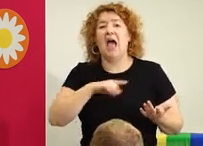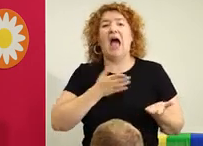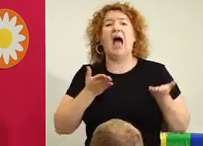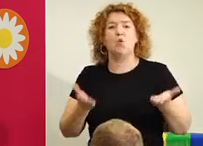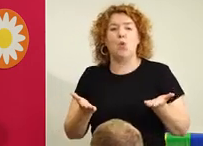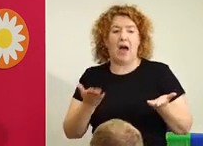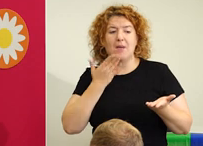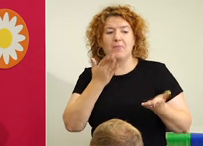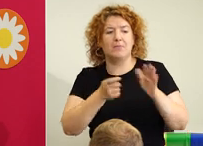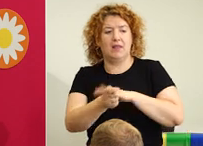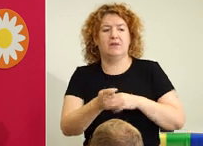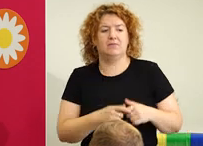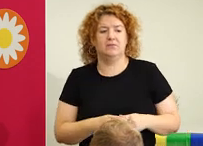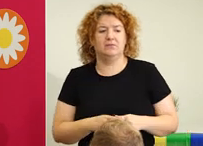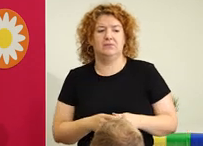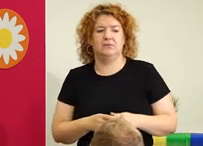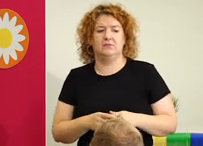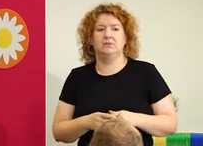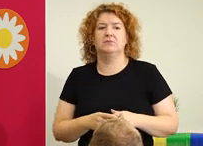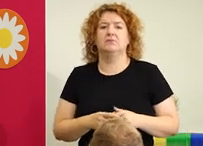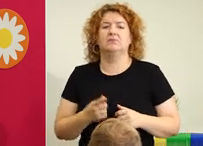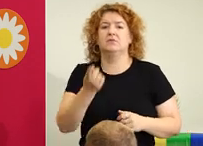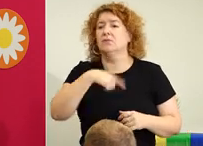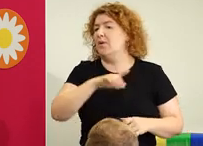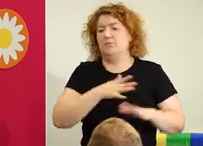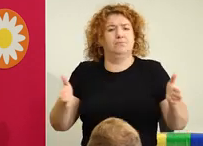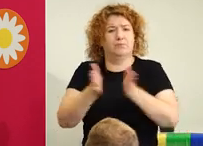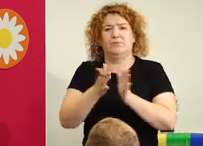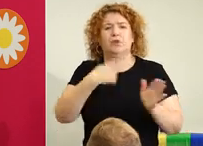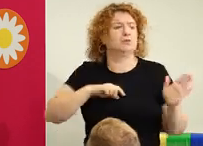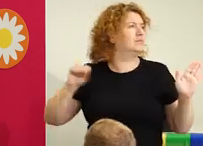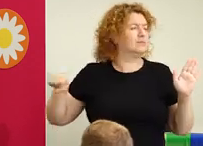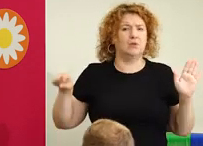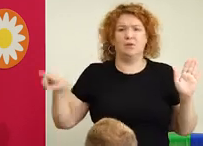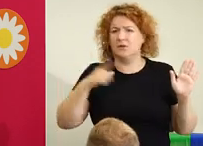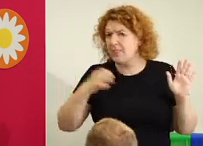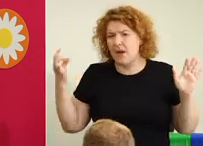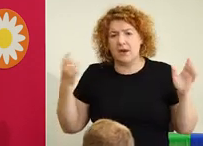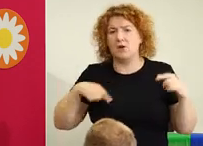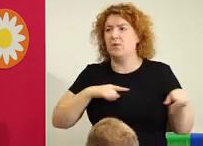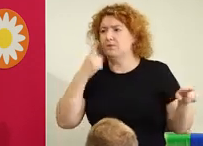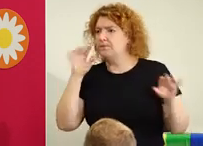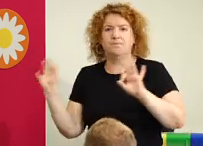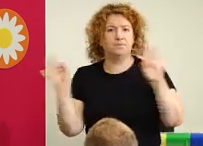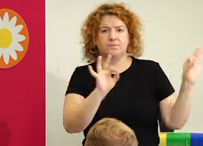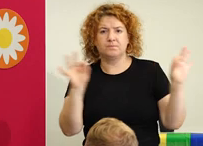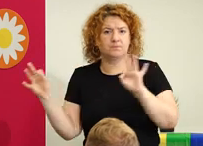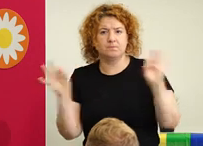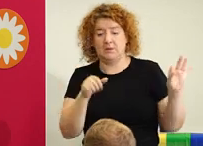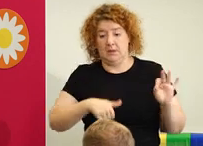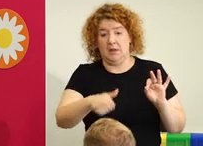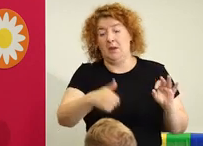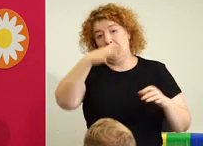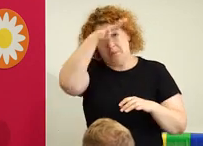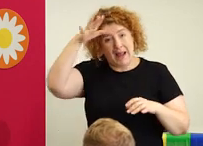Así que, bueno, es la quinta vez que lo digo ya, pero insisto, no miremos para otro lado, estemos especialmente alerta en estos meses de verano, en